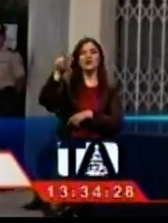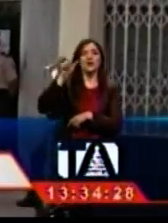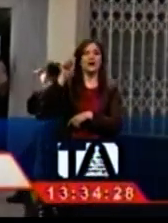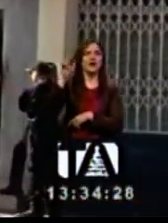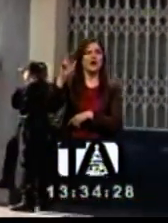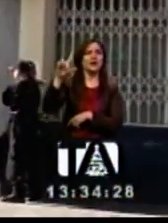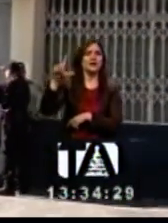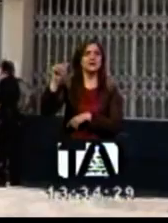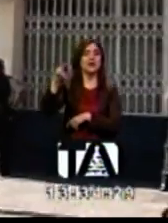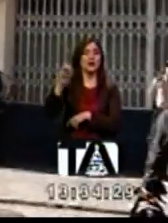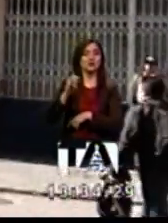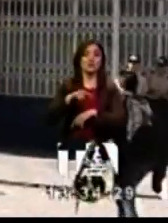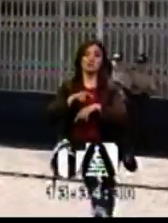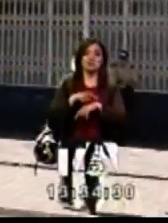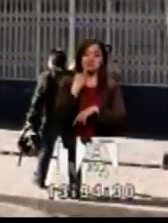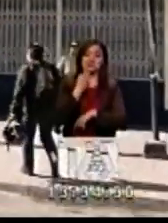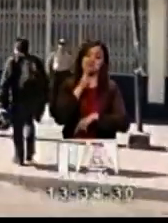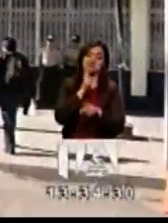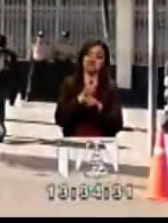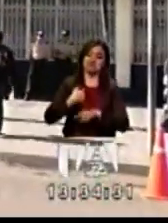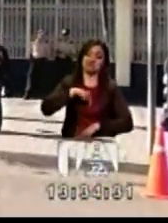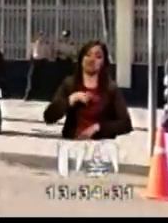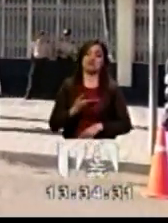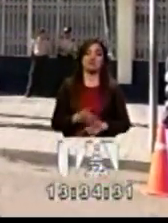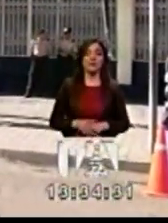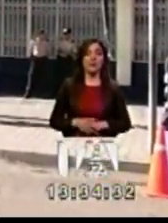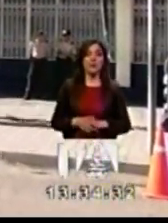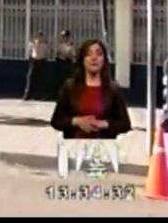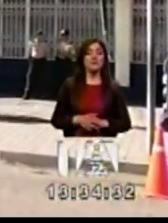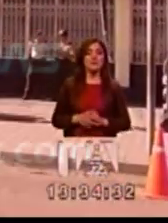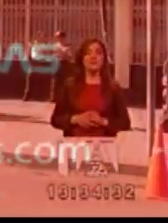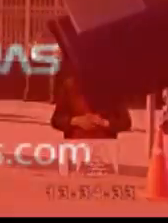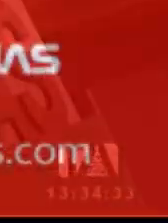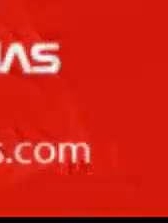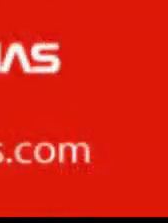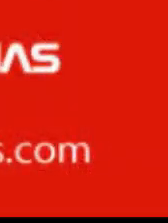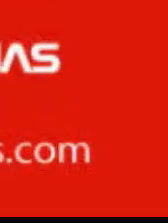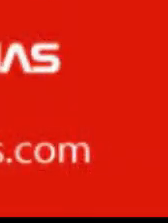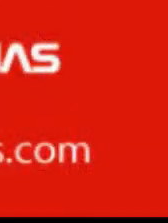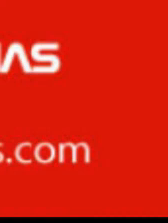Arellano. Aseguran que el tiempo les dio la razón. En Quito, María Gracia Costa, 24 horas.